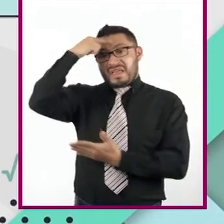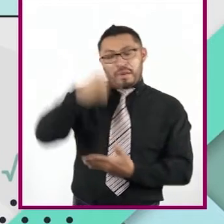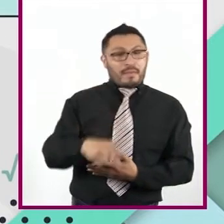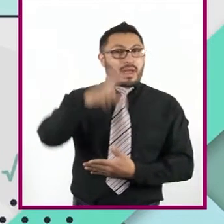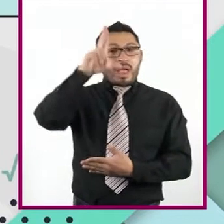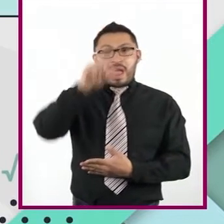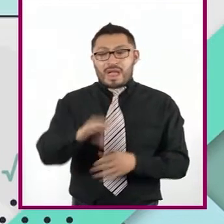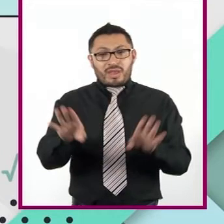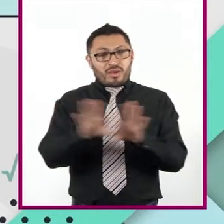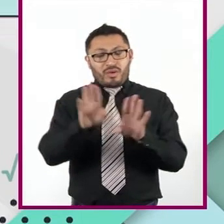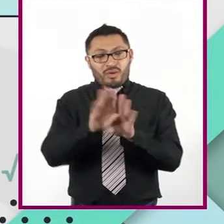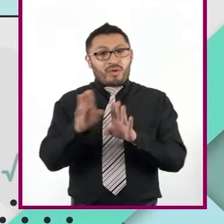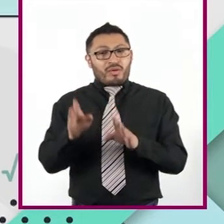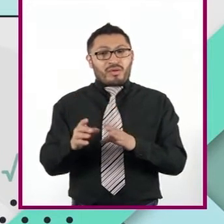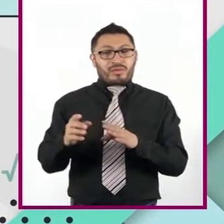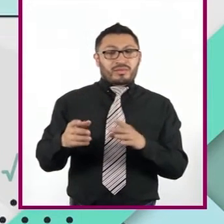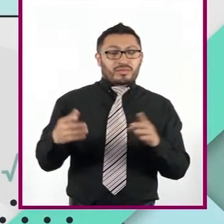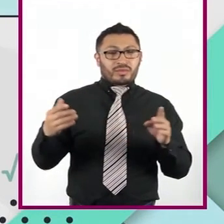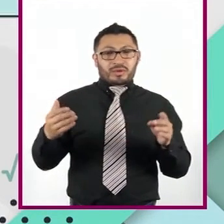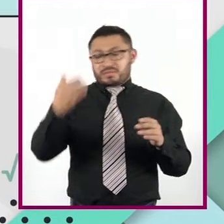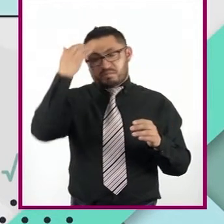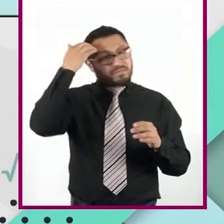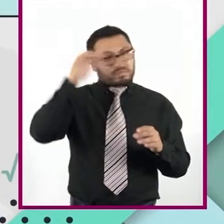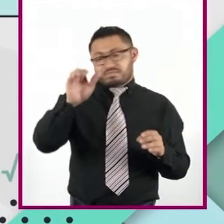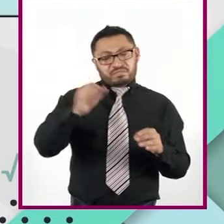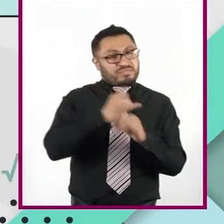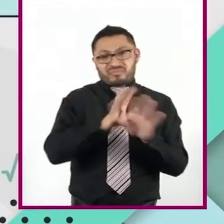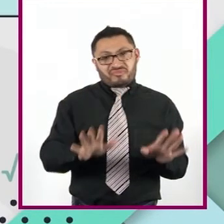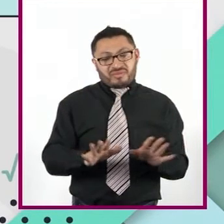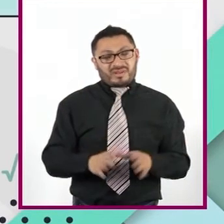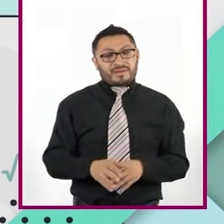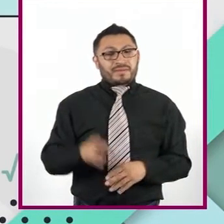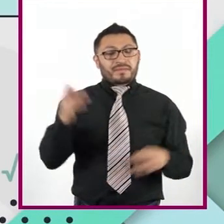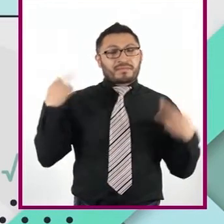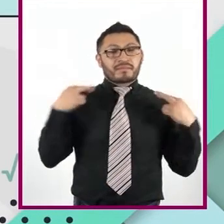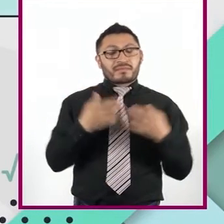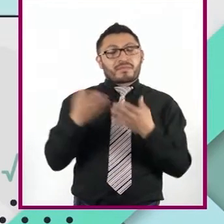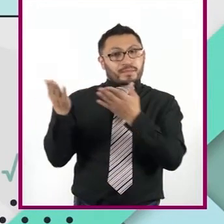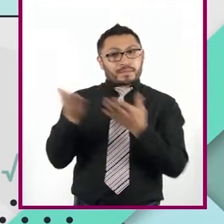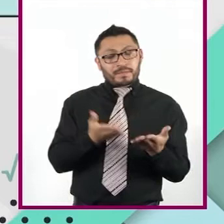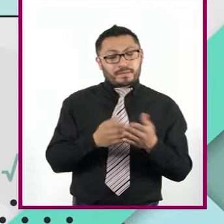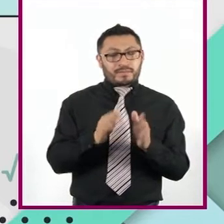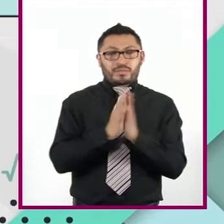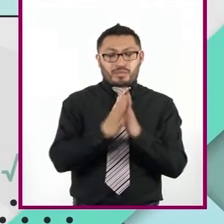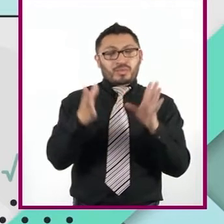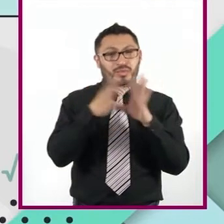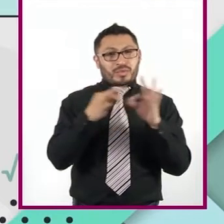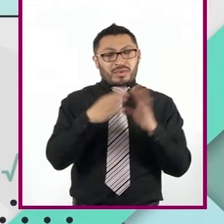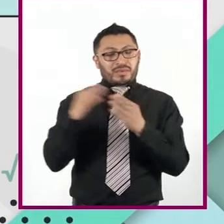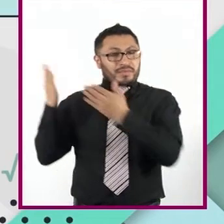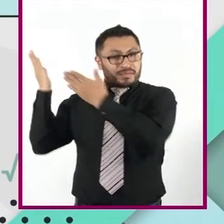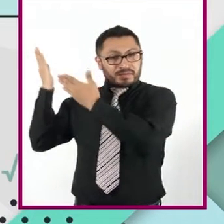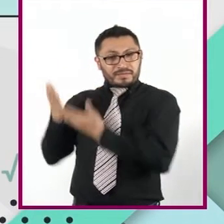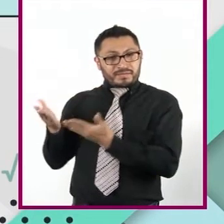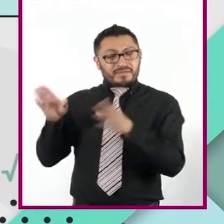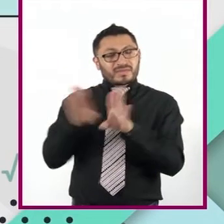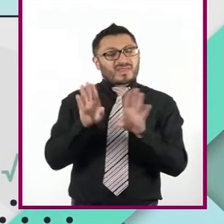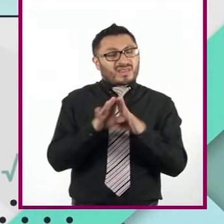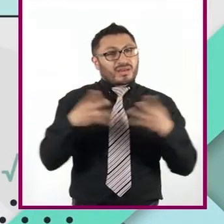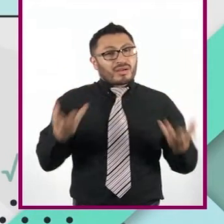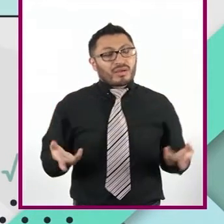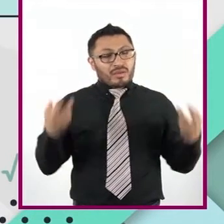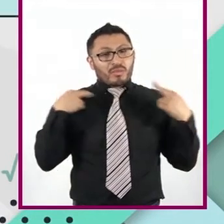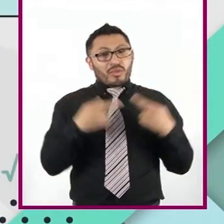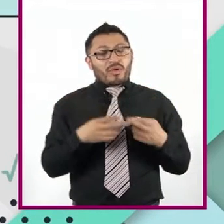hagamos nuestra encuesta desconociendo algunos datos. Profesor Alberto, ¿podrías explicarnos cómo fue que